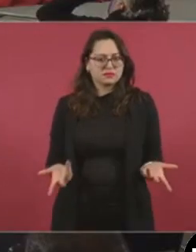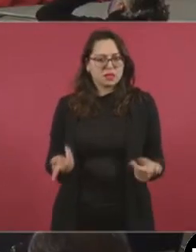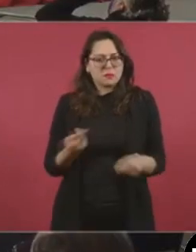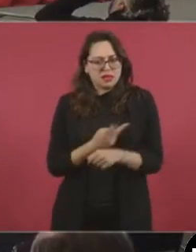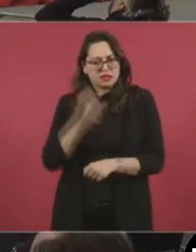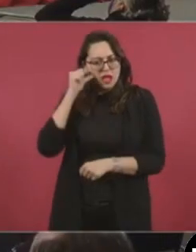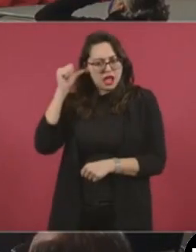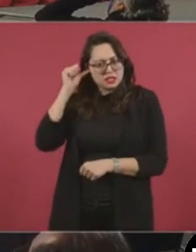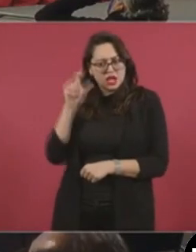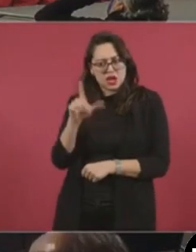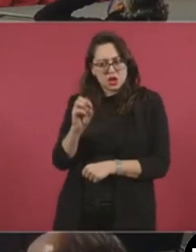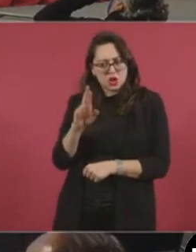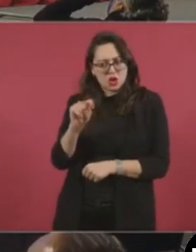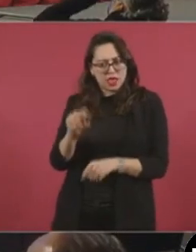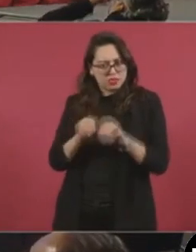Loret?